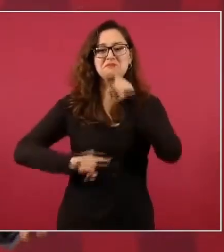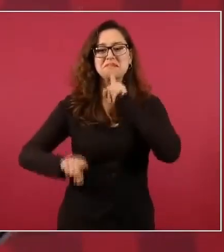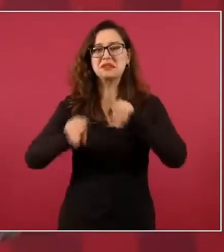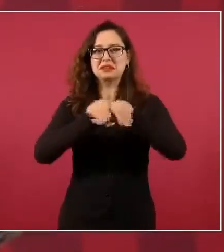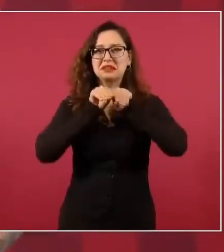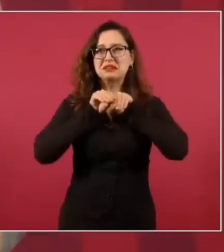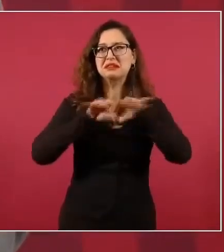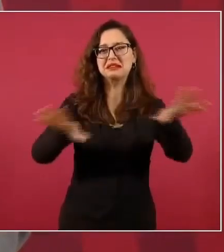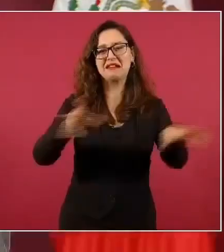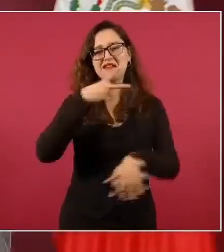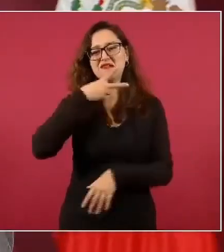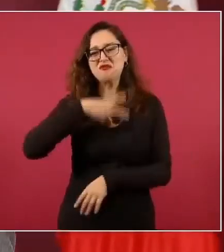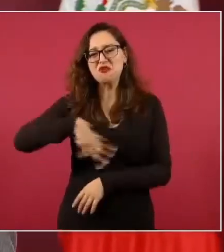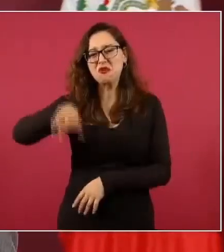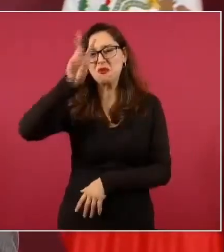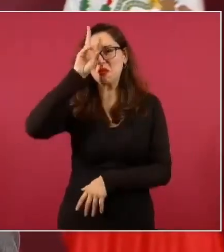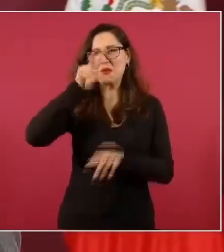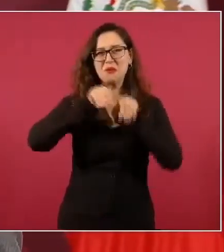INE no se toca